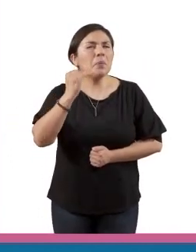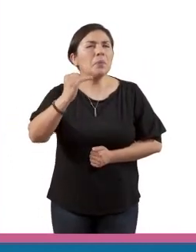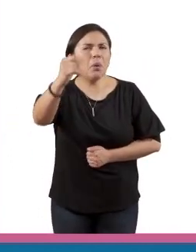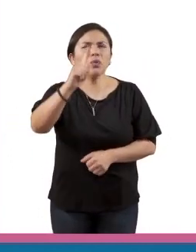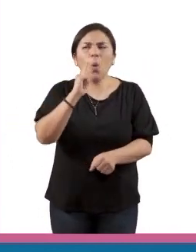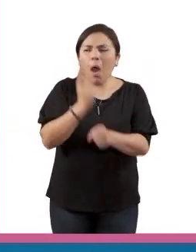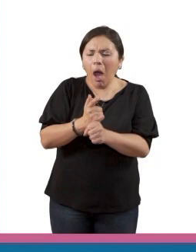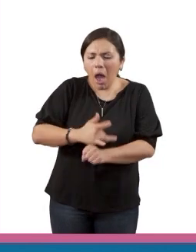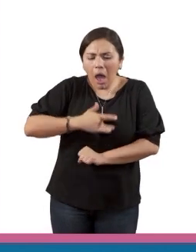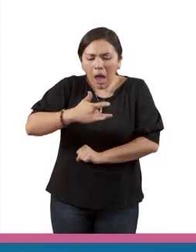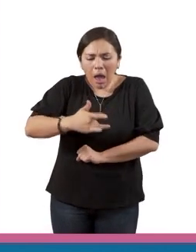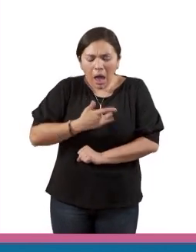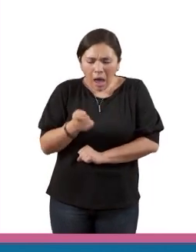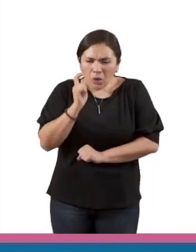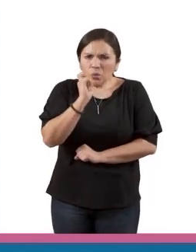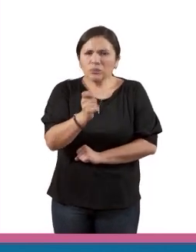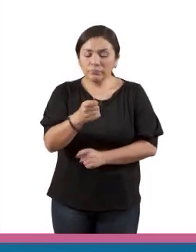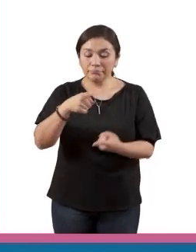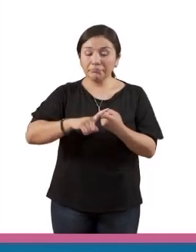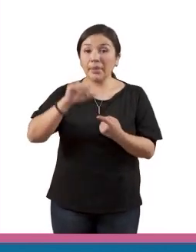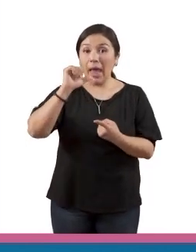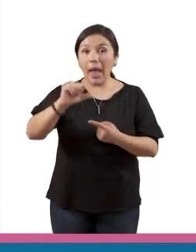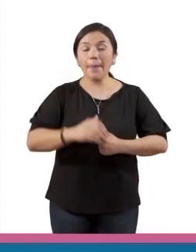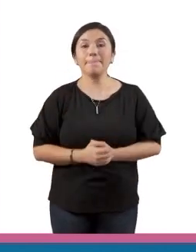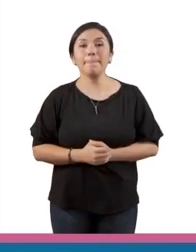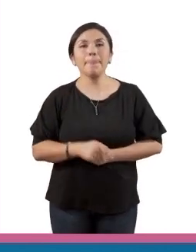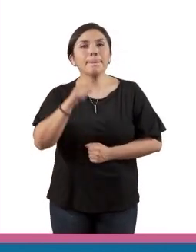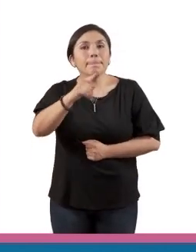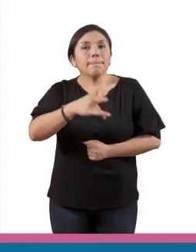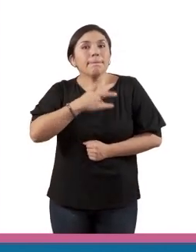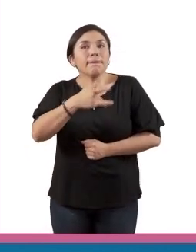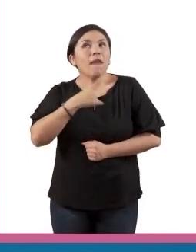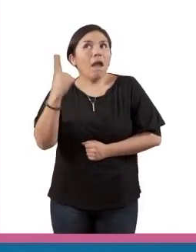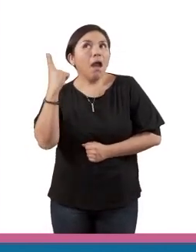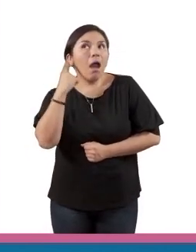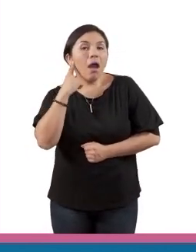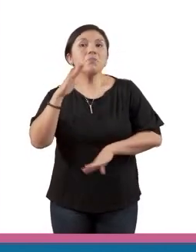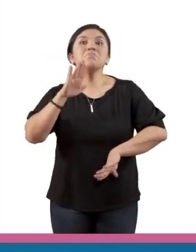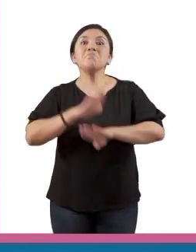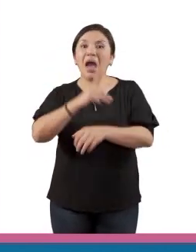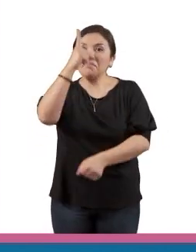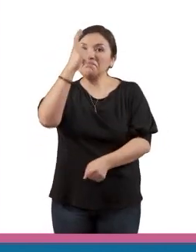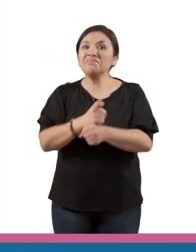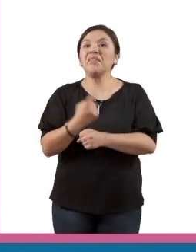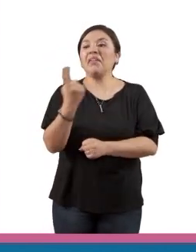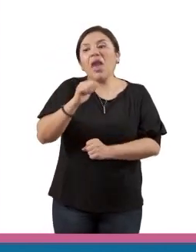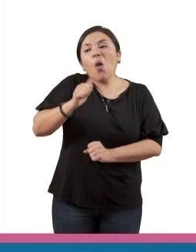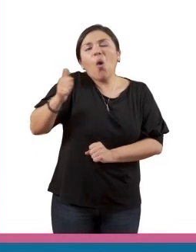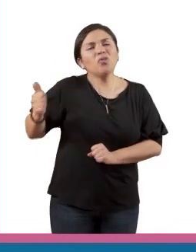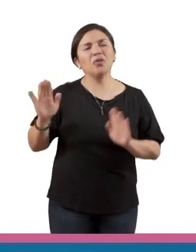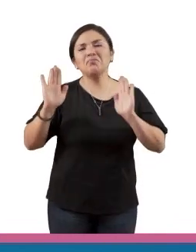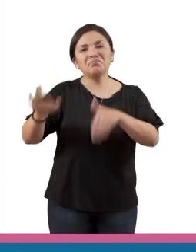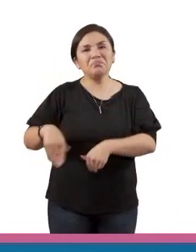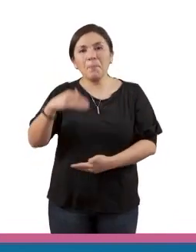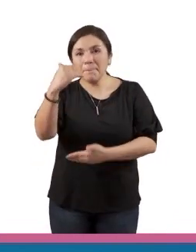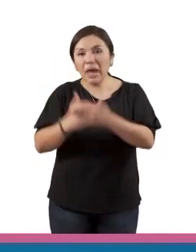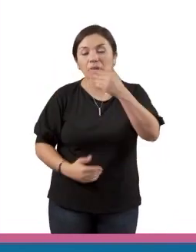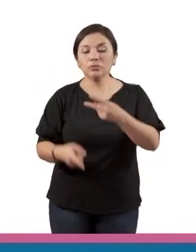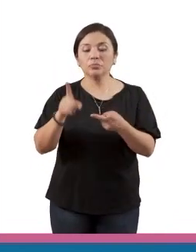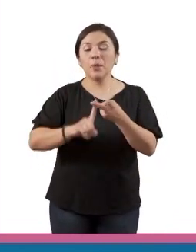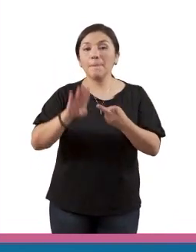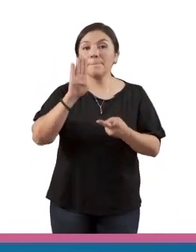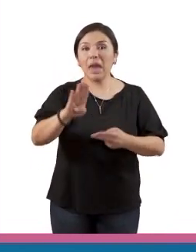has dado cuenta de que A. Tu sentido del oído impera ante los demás sentidos.